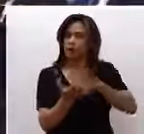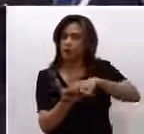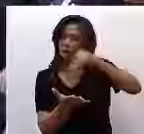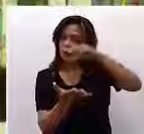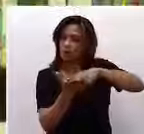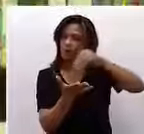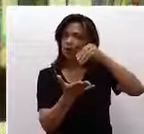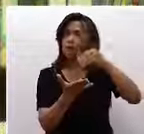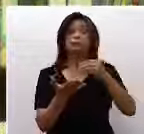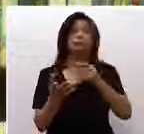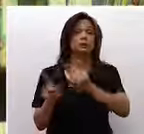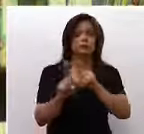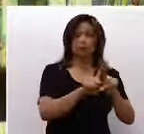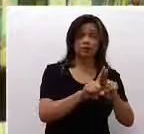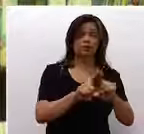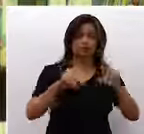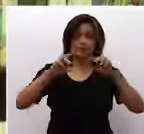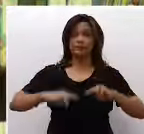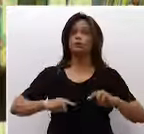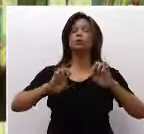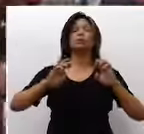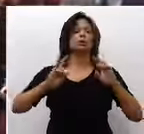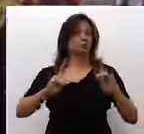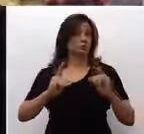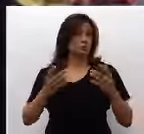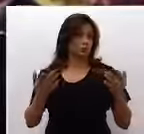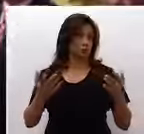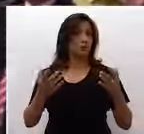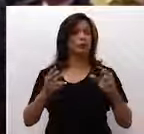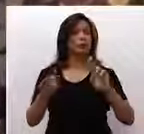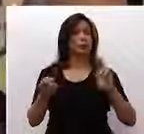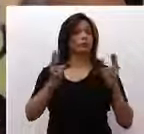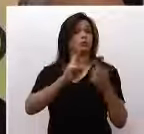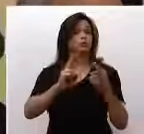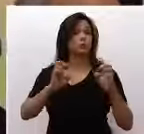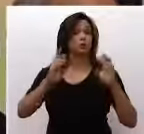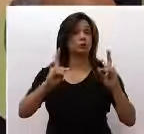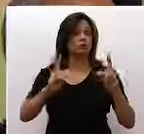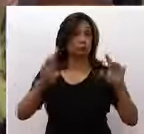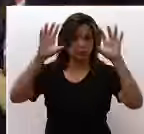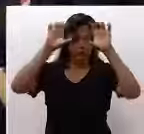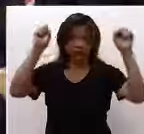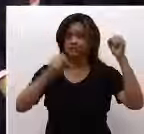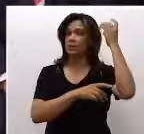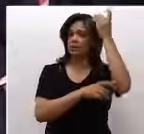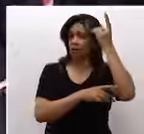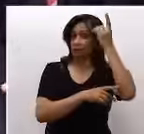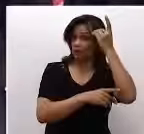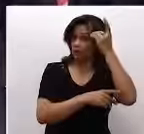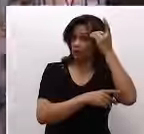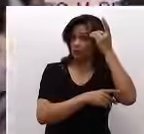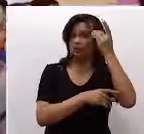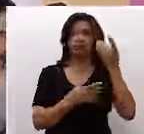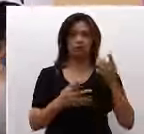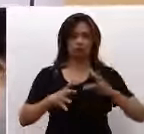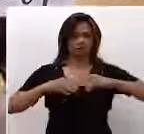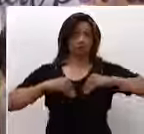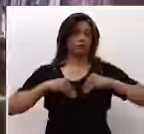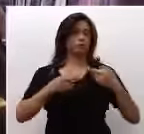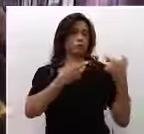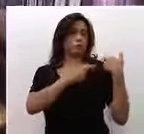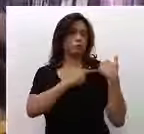aprendizaje? Una vez más, el Ministerio de Educación, en el marco de la revolución educativa del presidente Daniel Lomelina, asume un